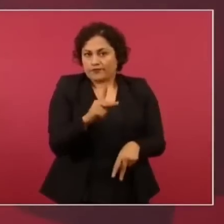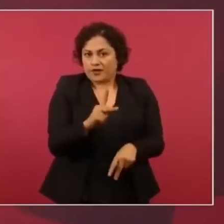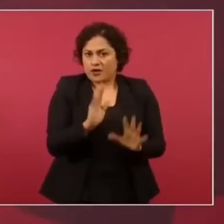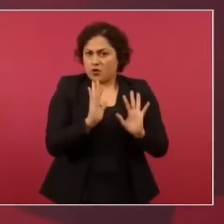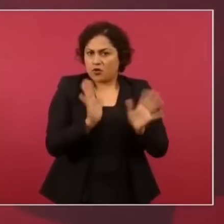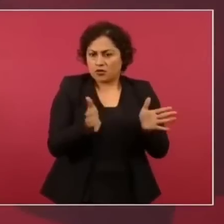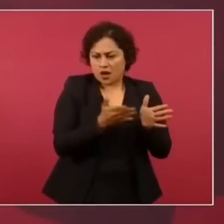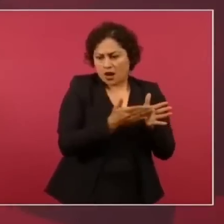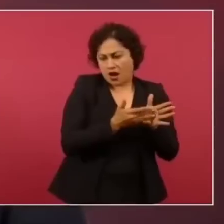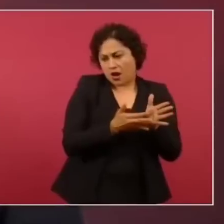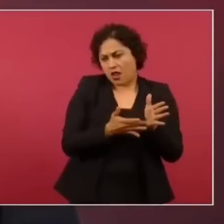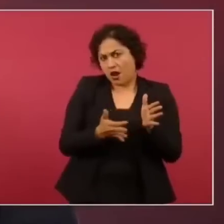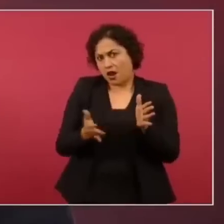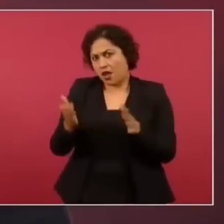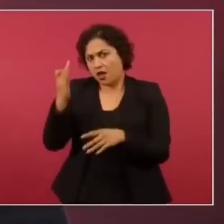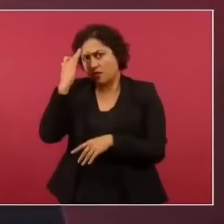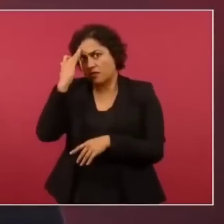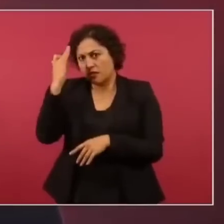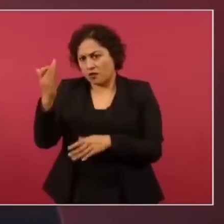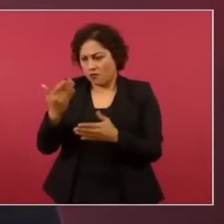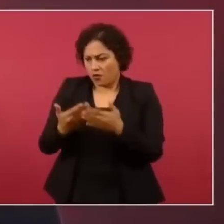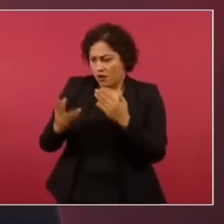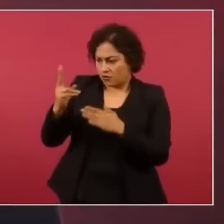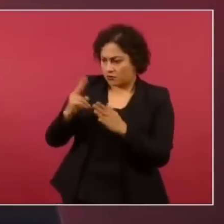Ya de esos ya creo que nada más hay uno.